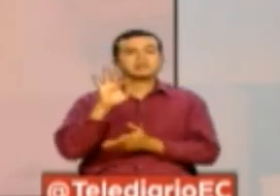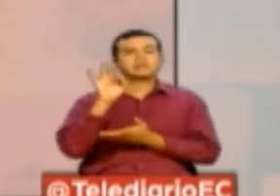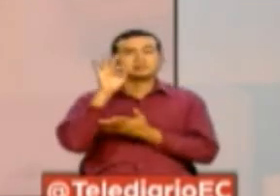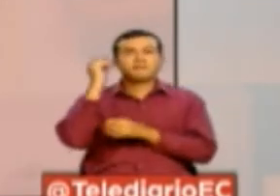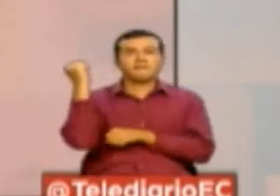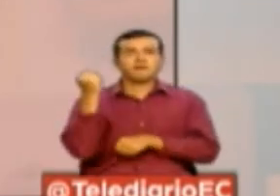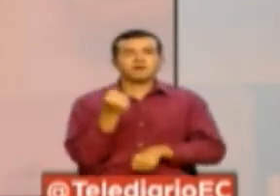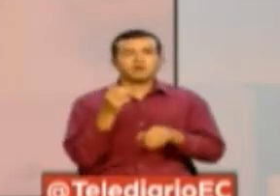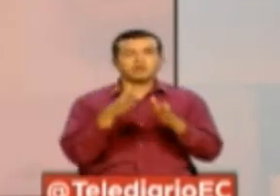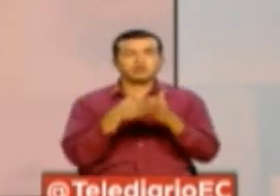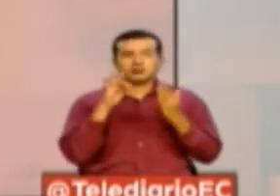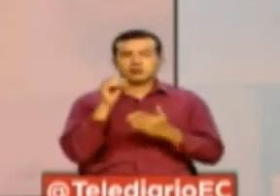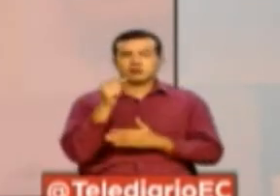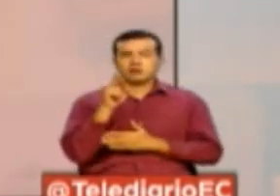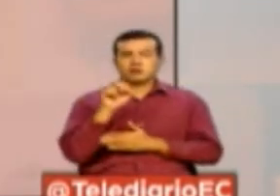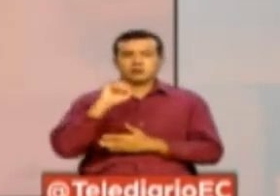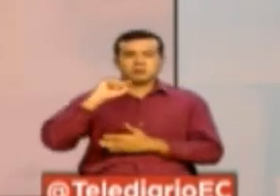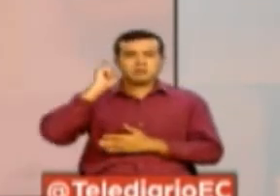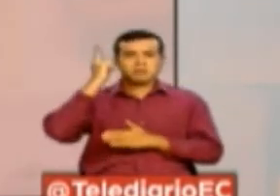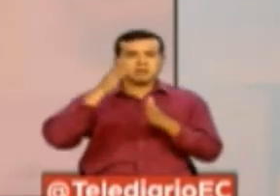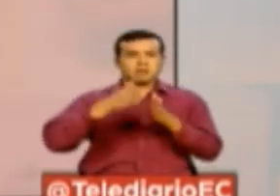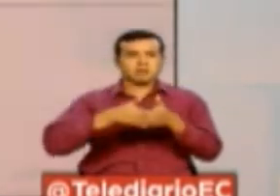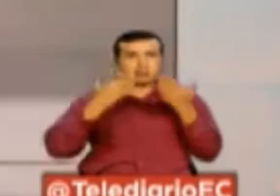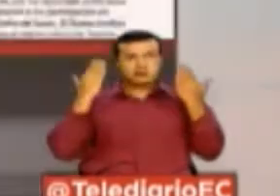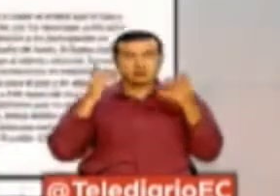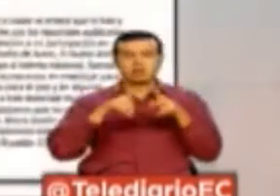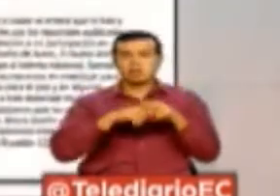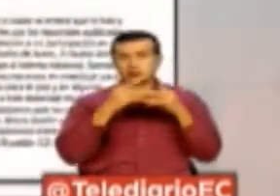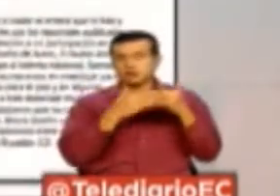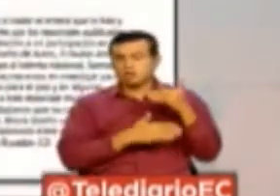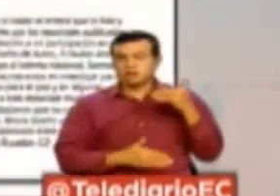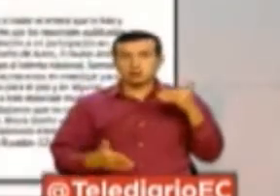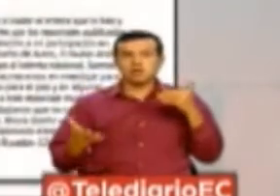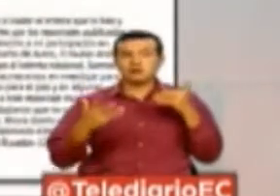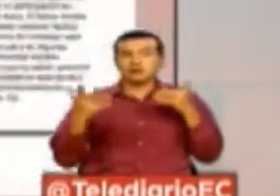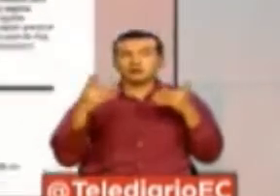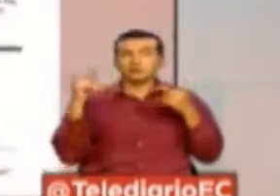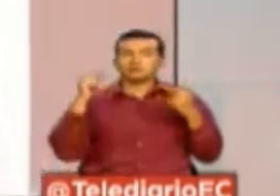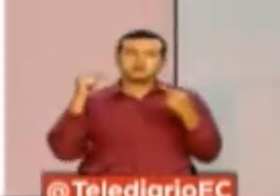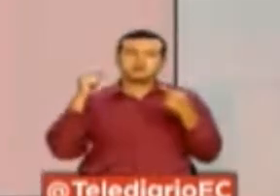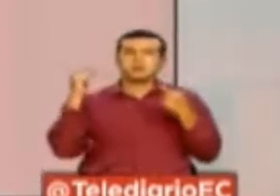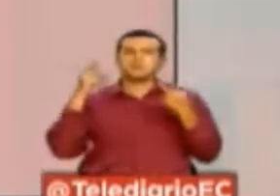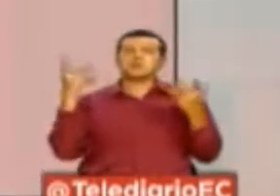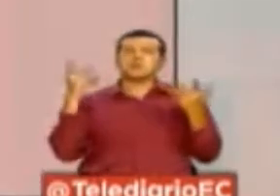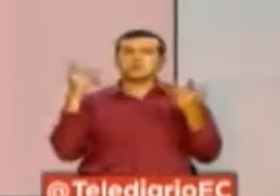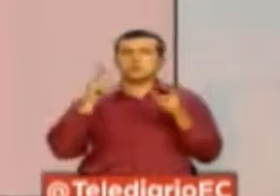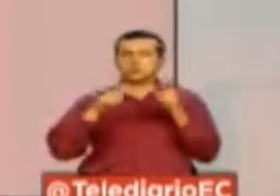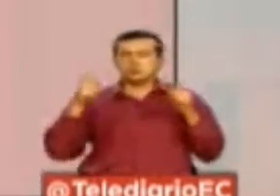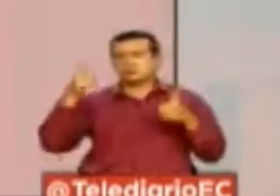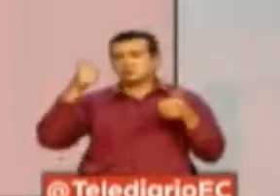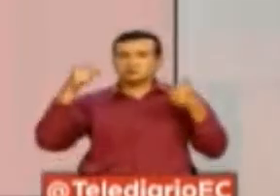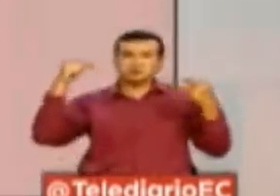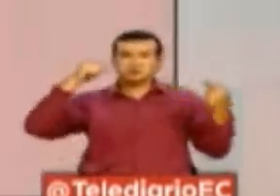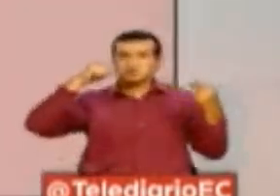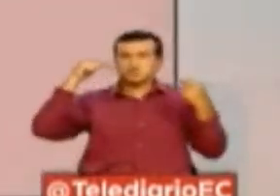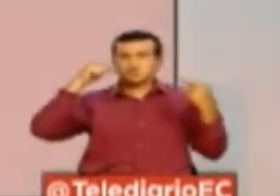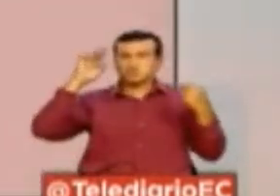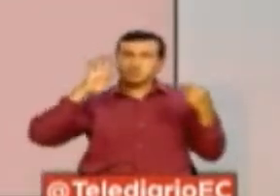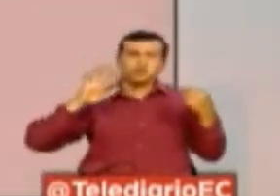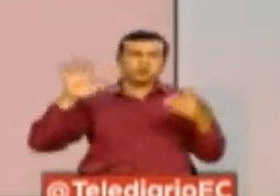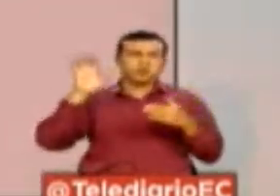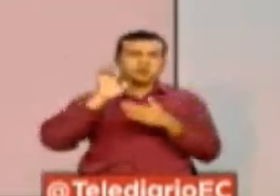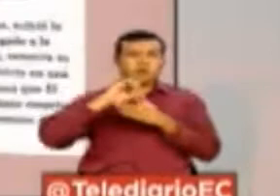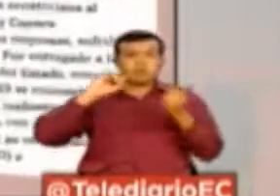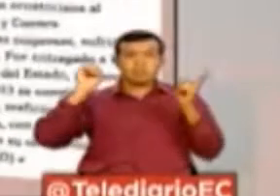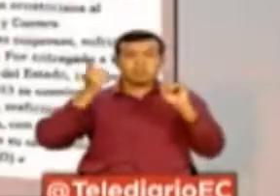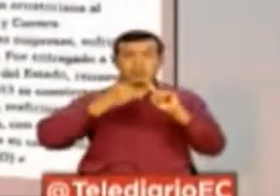la fundación de diario el telégrafo el primer diario que nació al calor de las disputas entre liberales y conservadores en el país